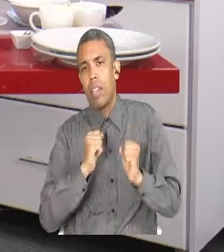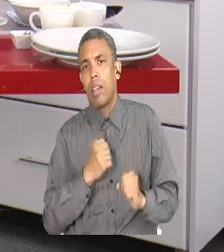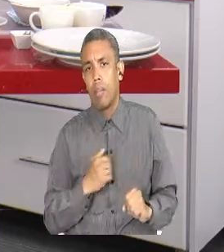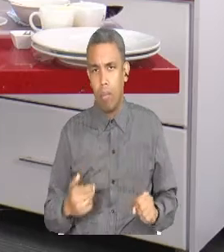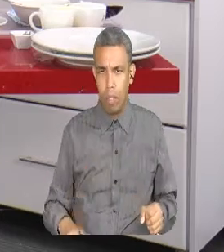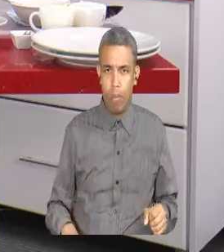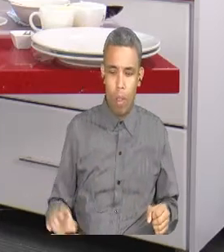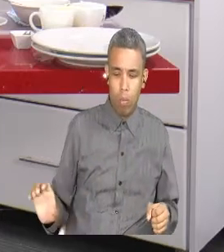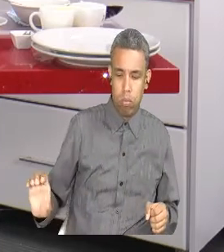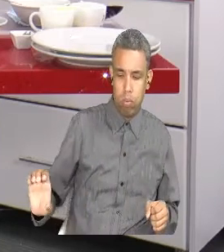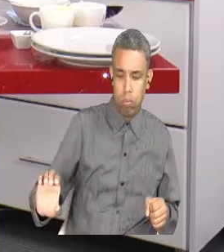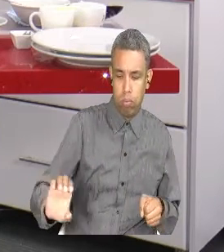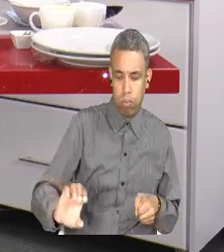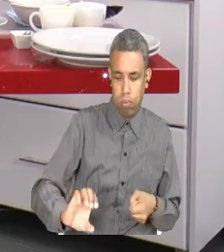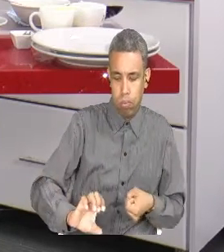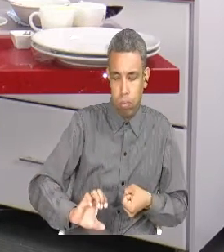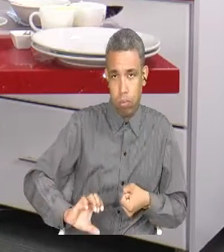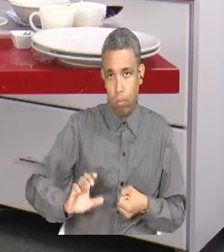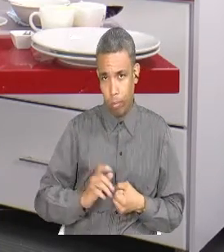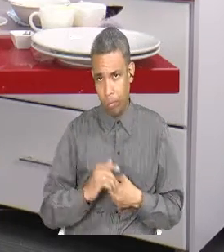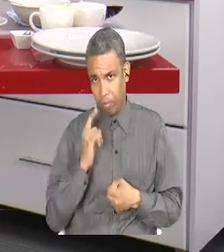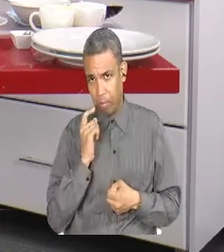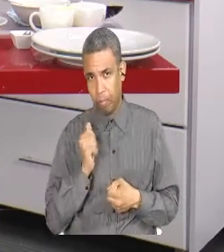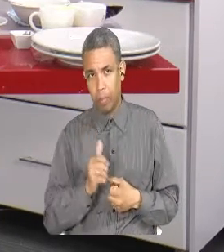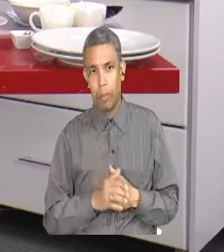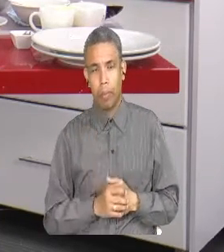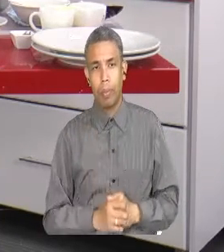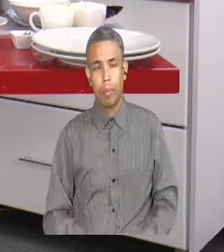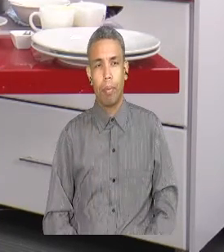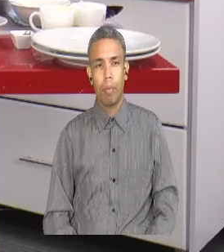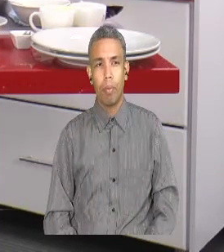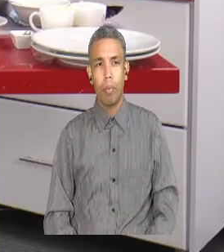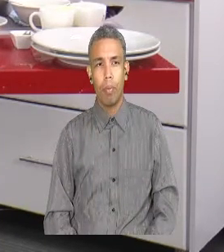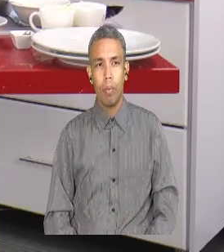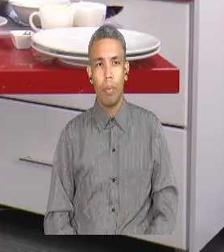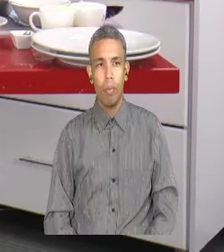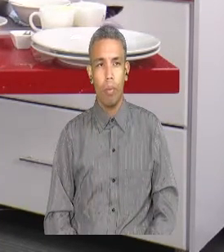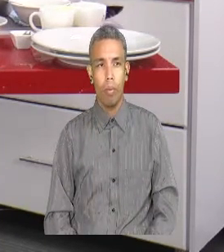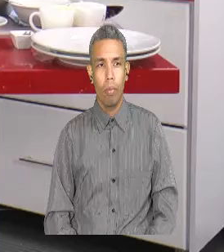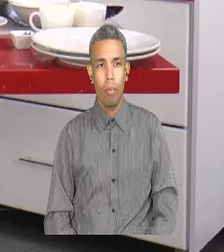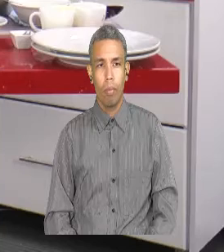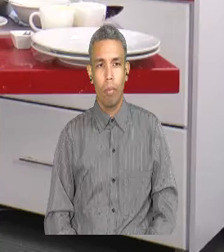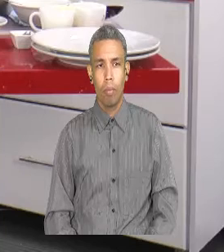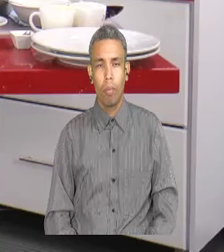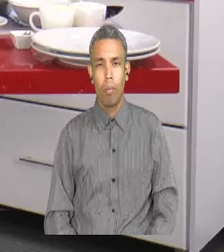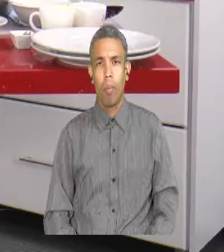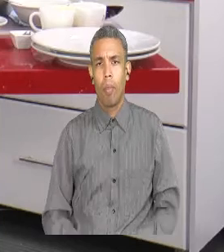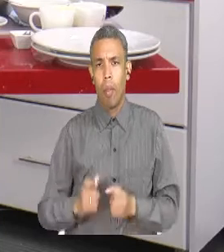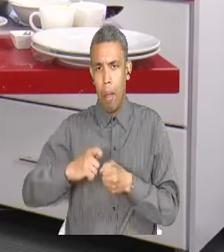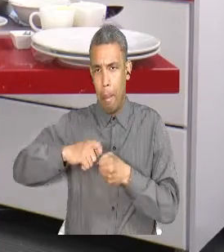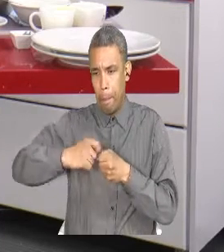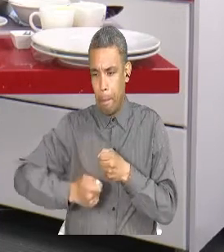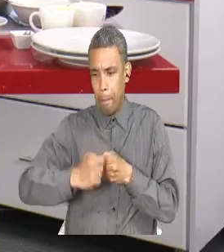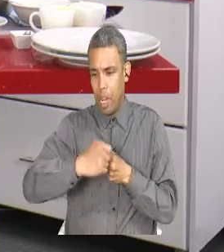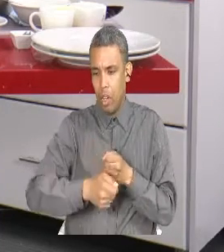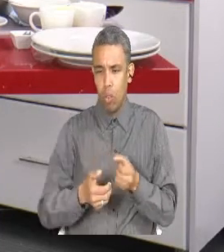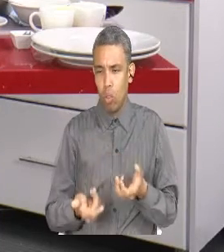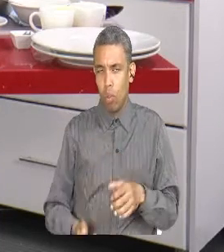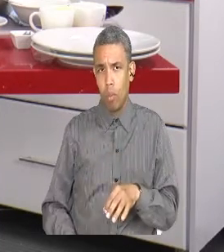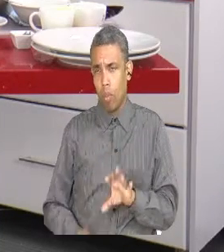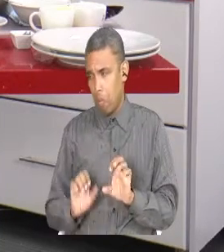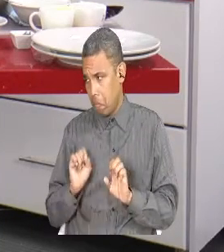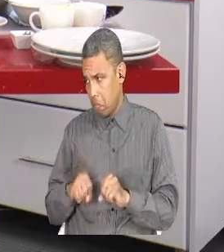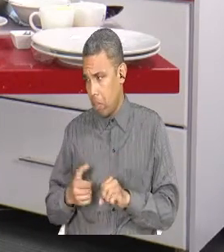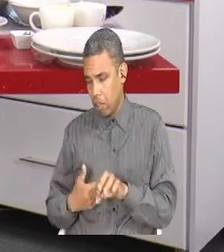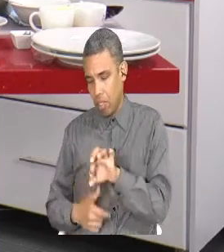trigo, queda también muy, muy chévere. ¿Cómo sería otro truquito? Sí. Bueno, por este lado, ¿cómo debo hacer el corte de los Si quiere, bananos? Córtalo en rodajas, la mitad, y